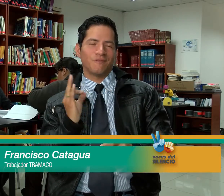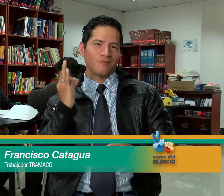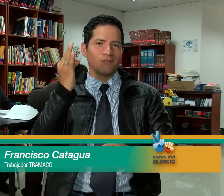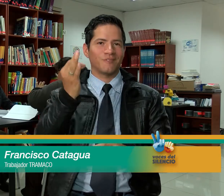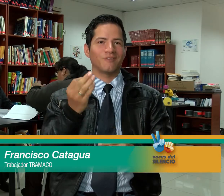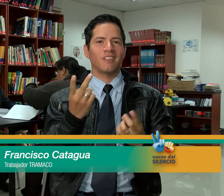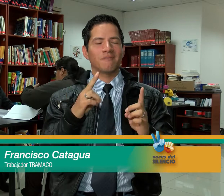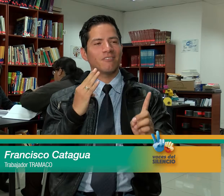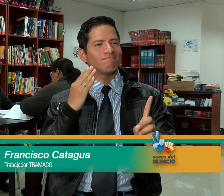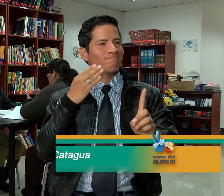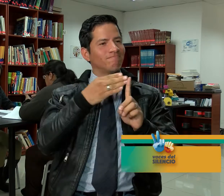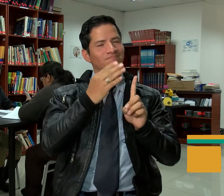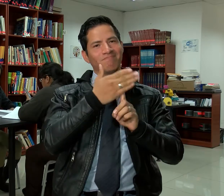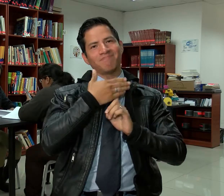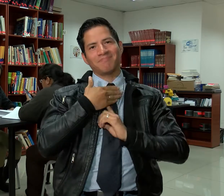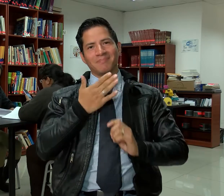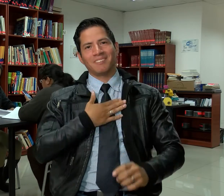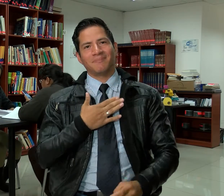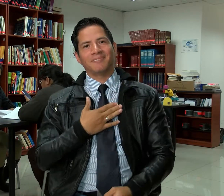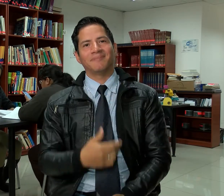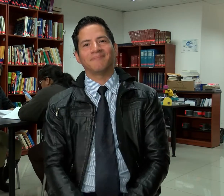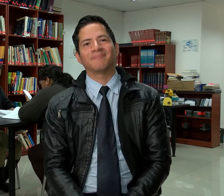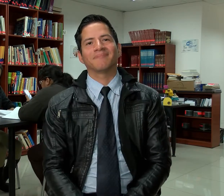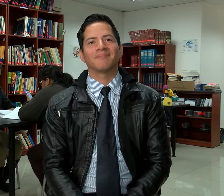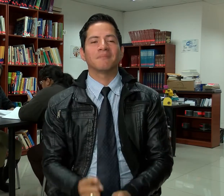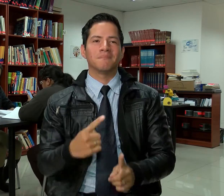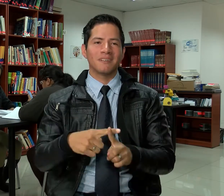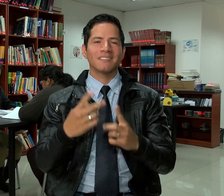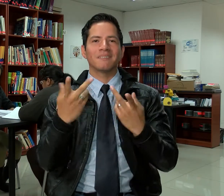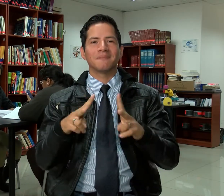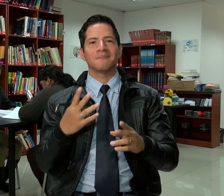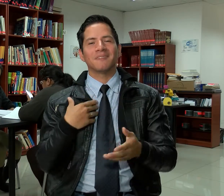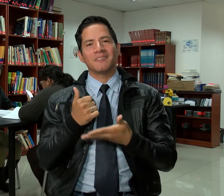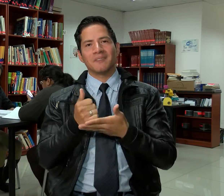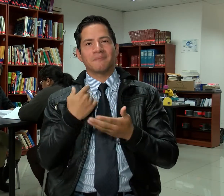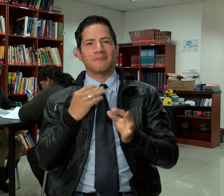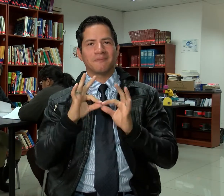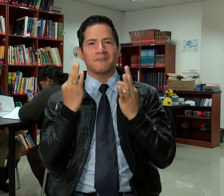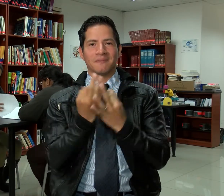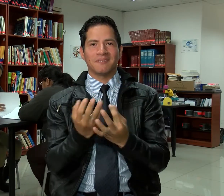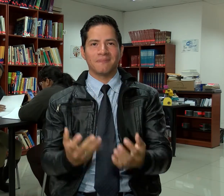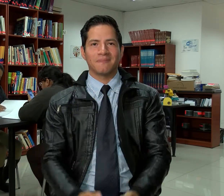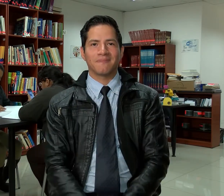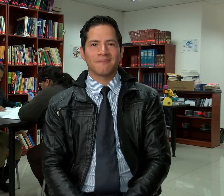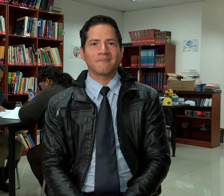eso es lo que quiero conseguir. También, obviamente, ayudar a mi familia.